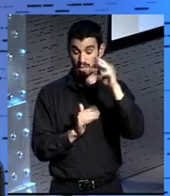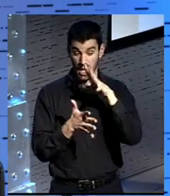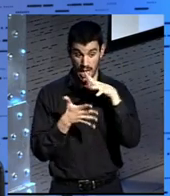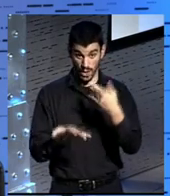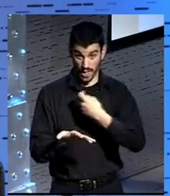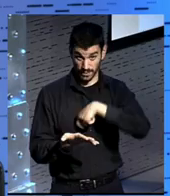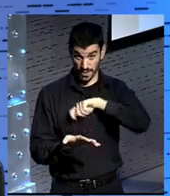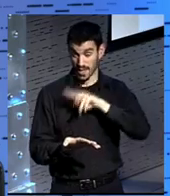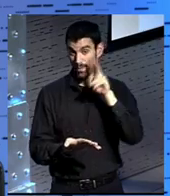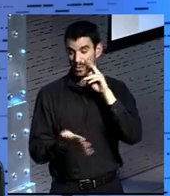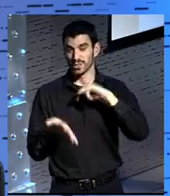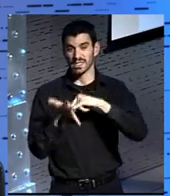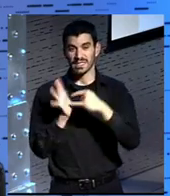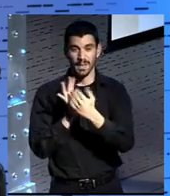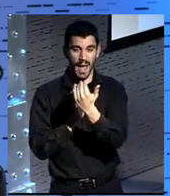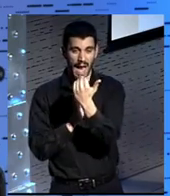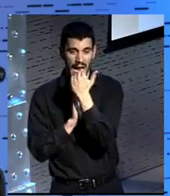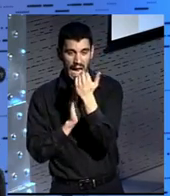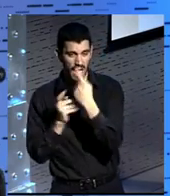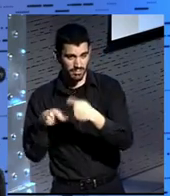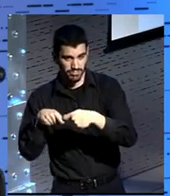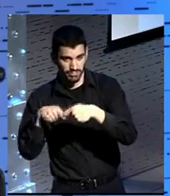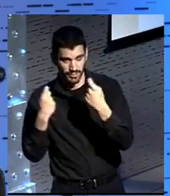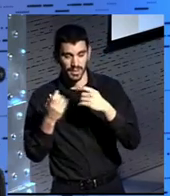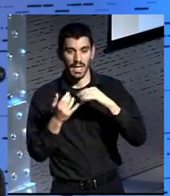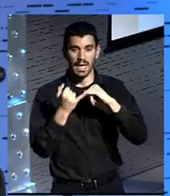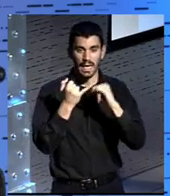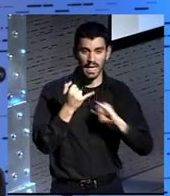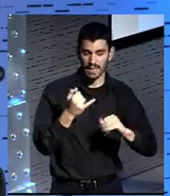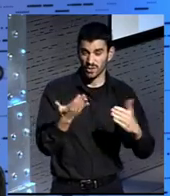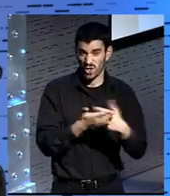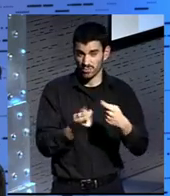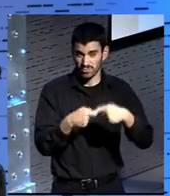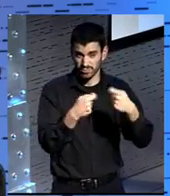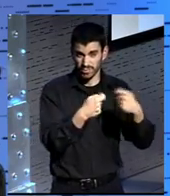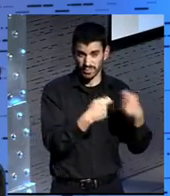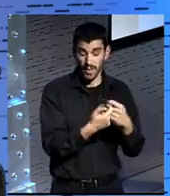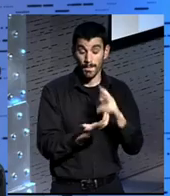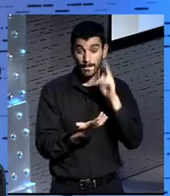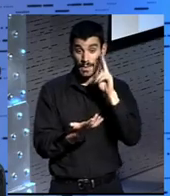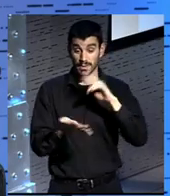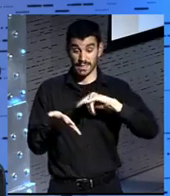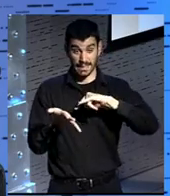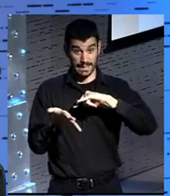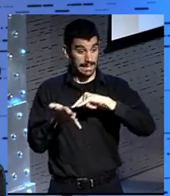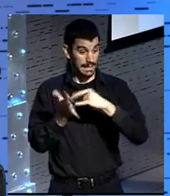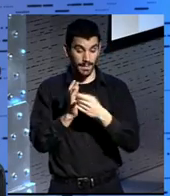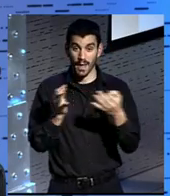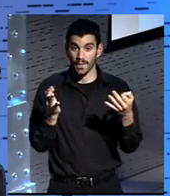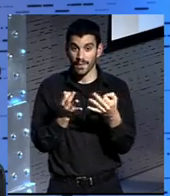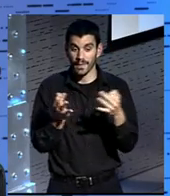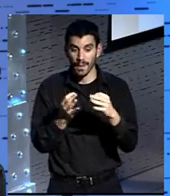de cajas, pues efectivamente es un tema que tenemos que el sistema tiene que asumir y tiene que ver cómo lo va a hacer.